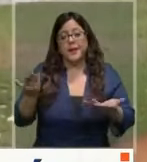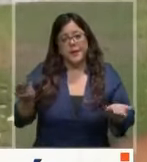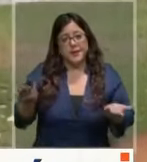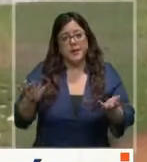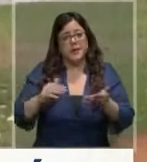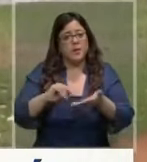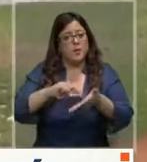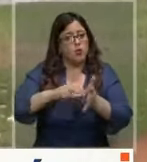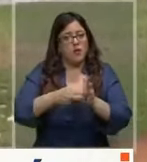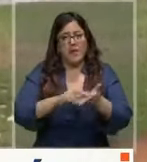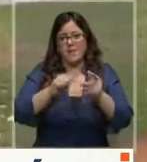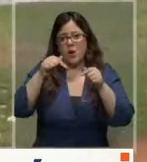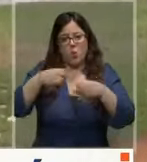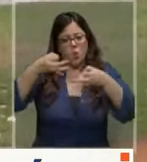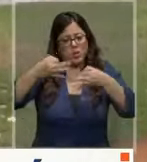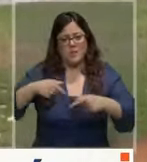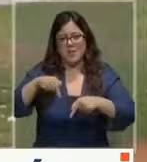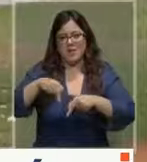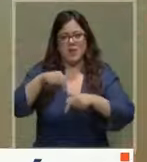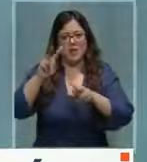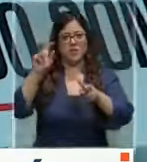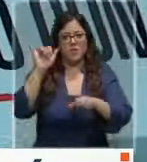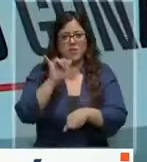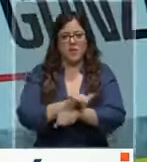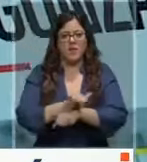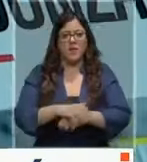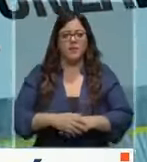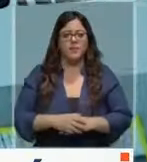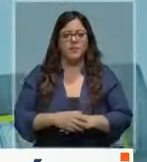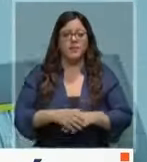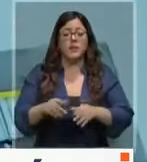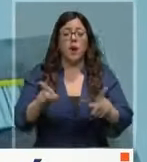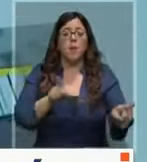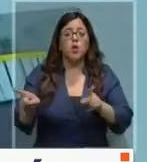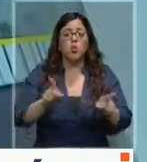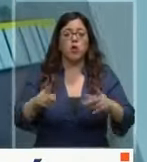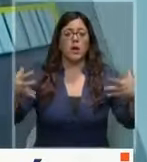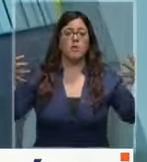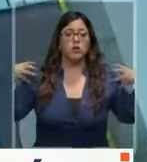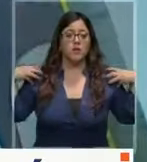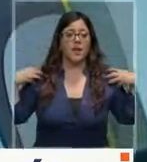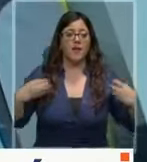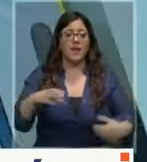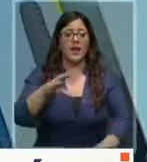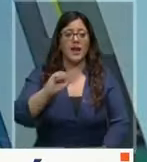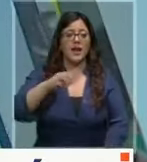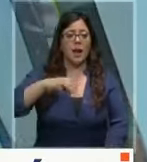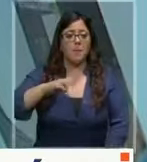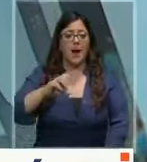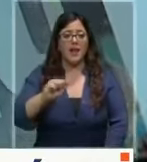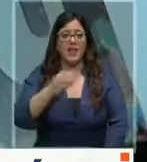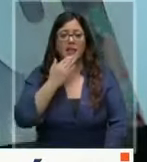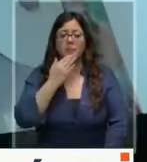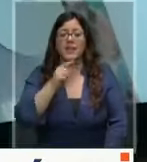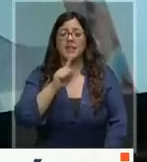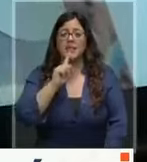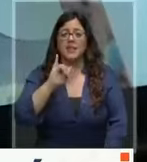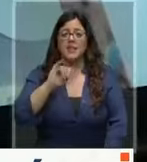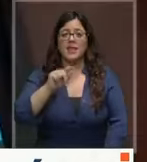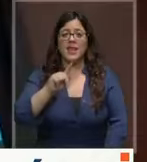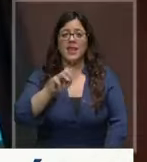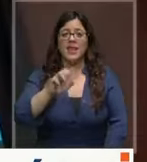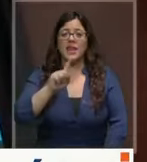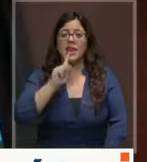que estamos envueltos ahora, que es una estafa. La productora encargada del evento, Camada, y la tiquetera Ticket Portal informaron